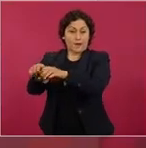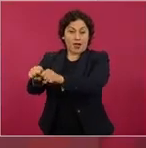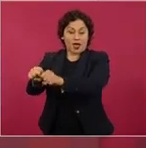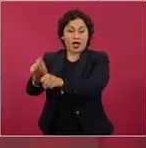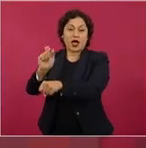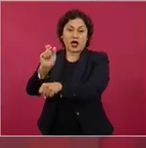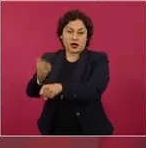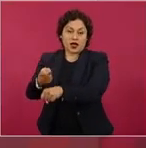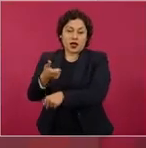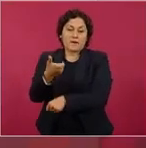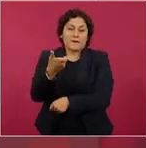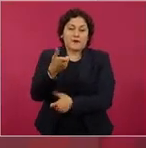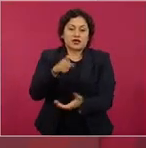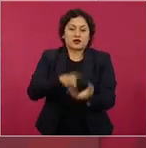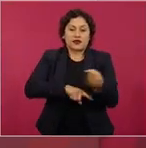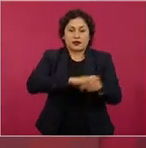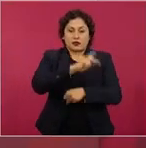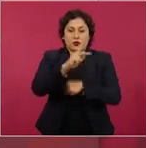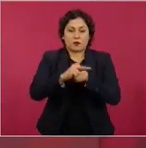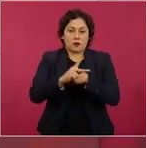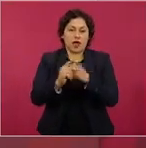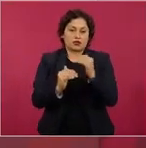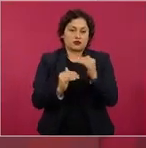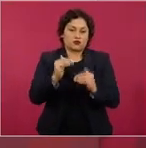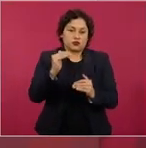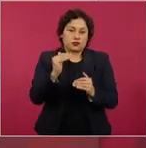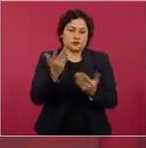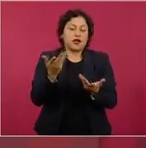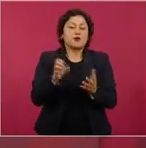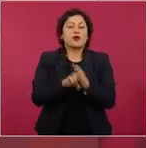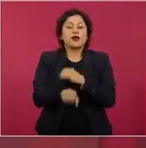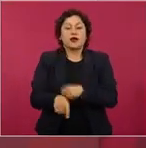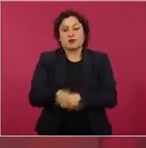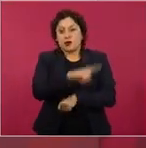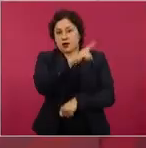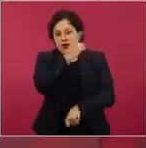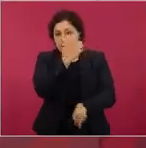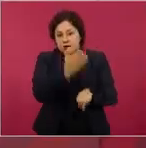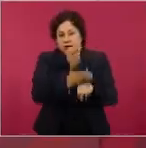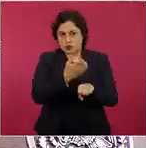aumenta el dólar con relación al peso, pero ya